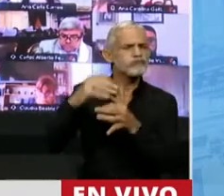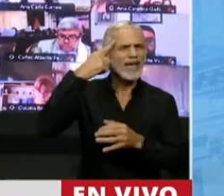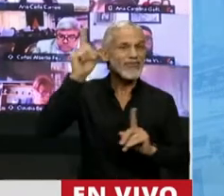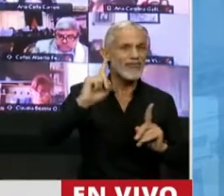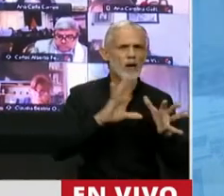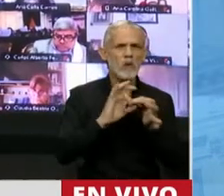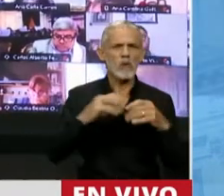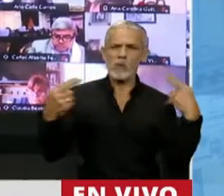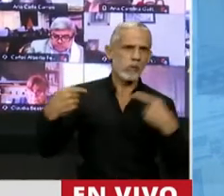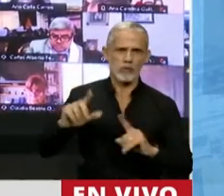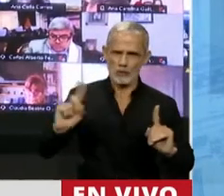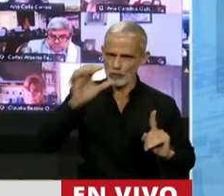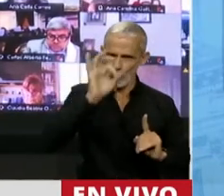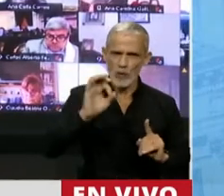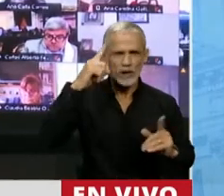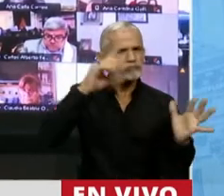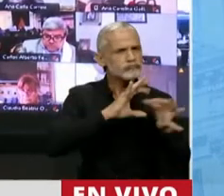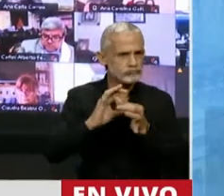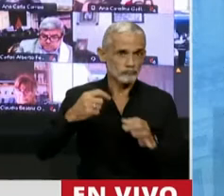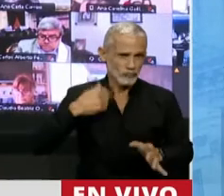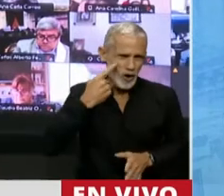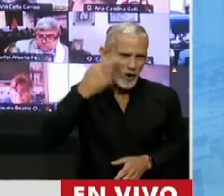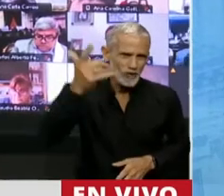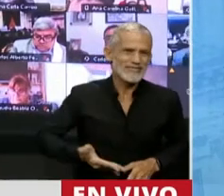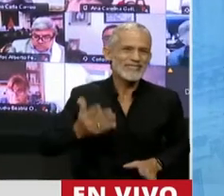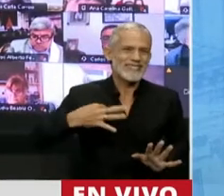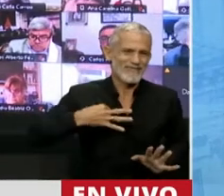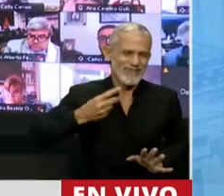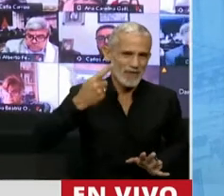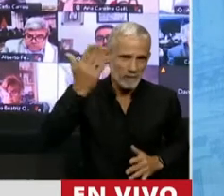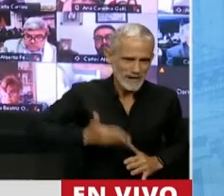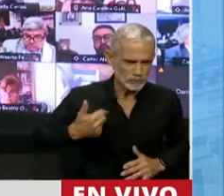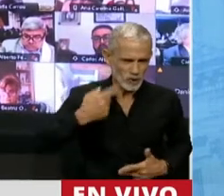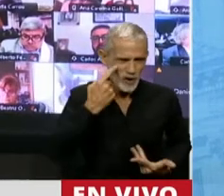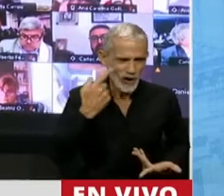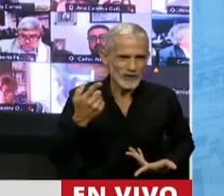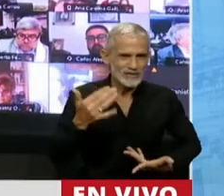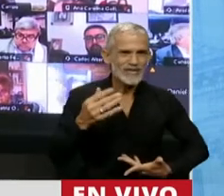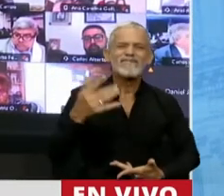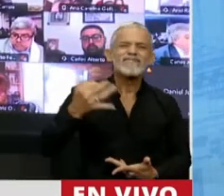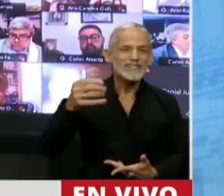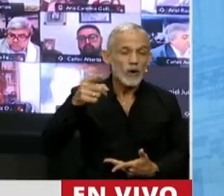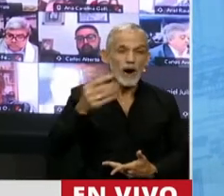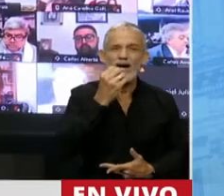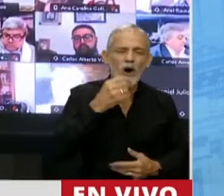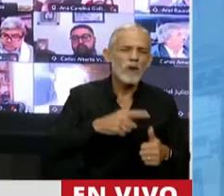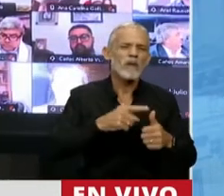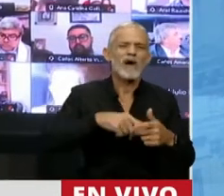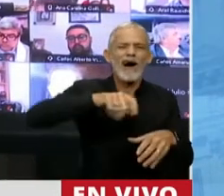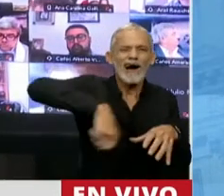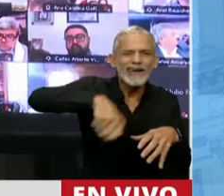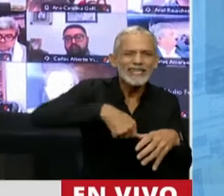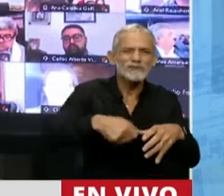Armando Maradona. Yo tuve el placer de conocerlo en vida. Les aseguro que a él le gustaba comer osobuco,